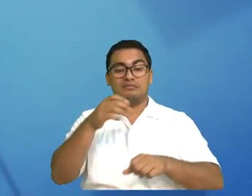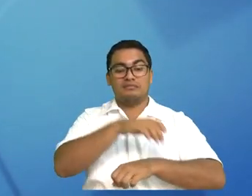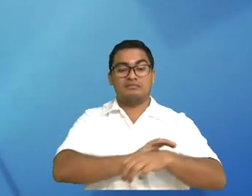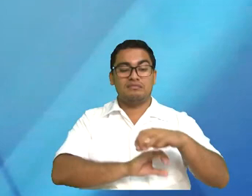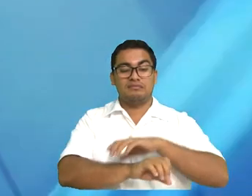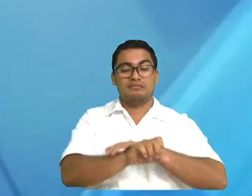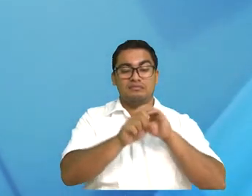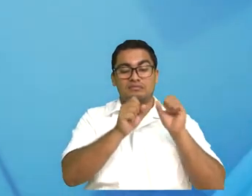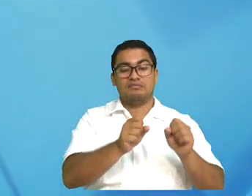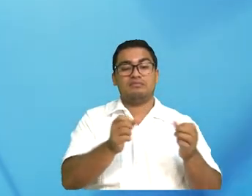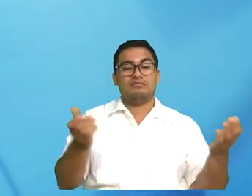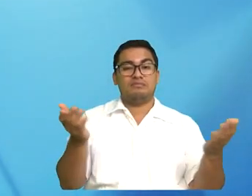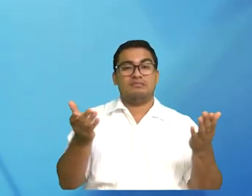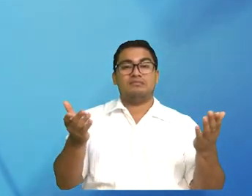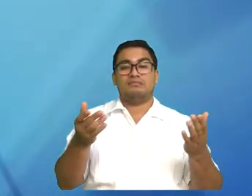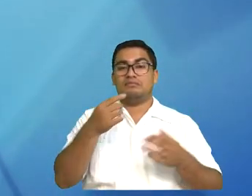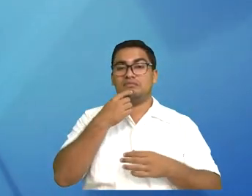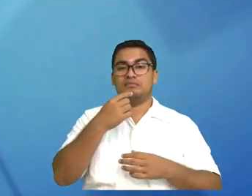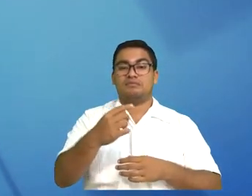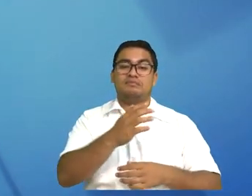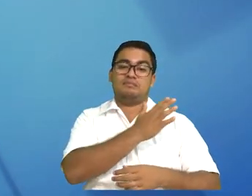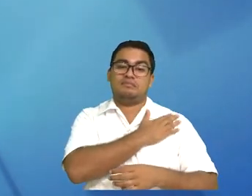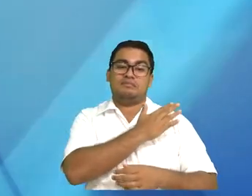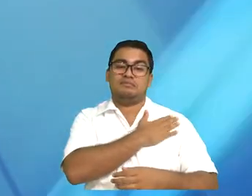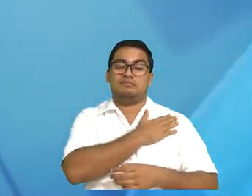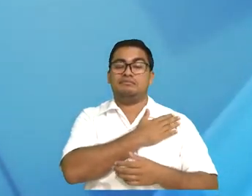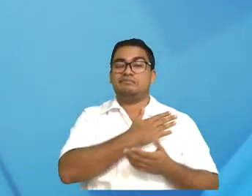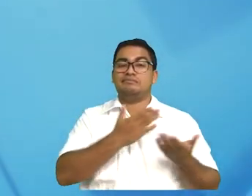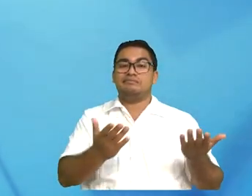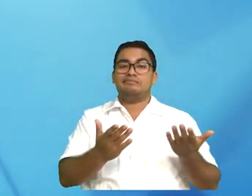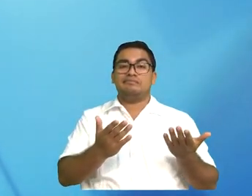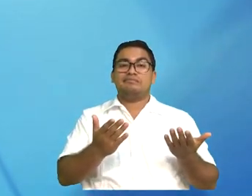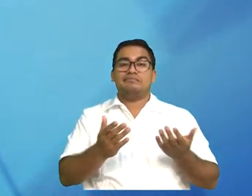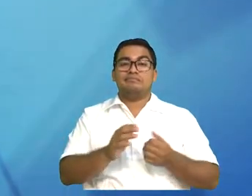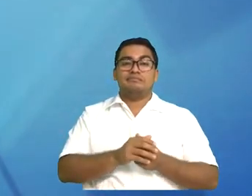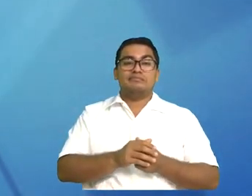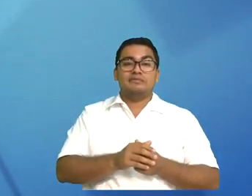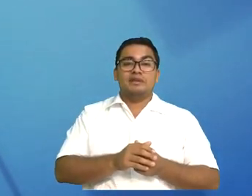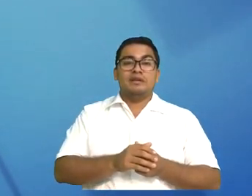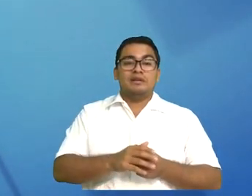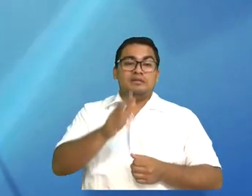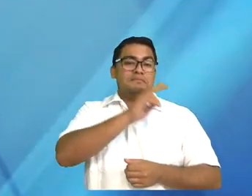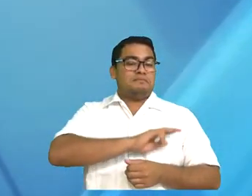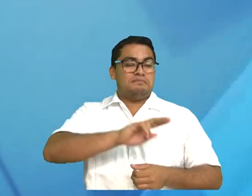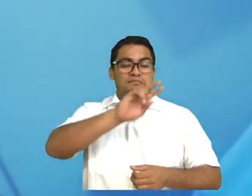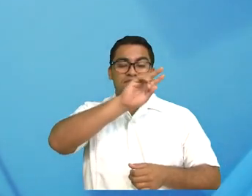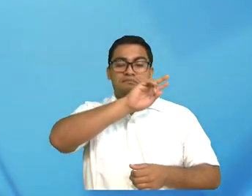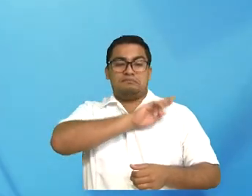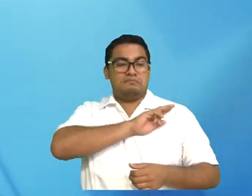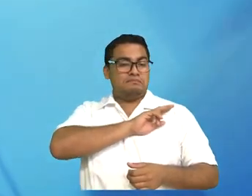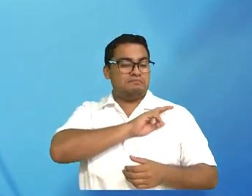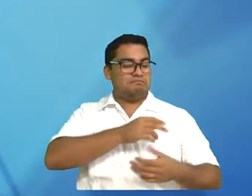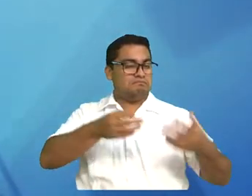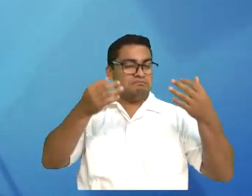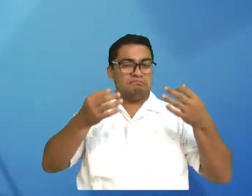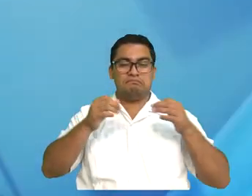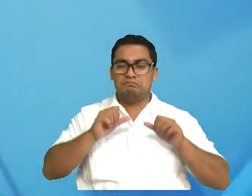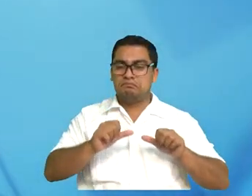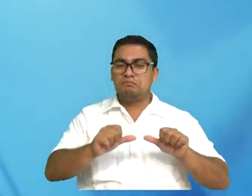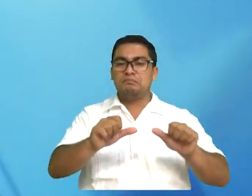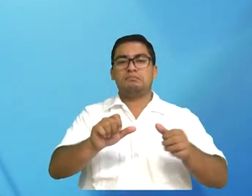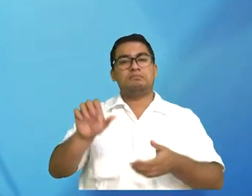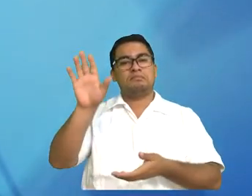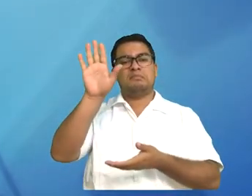la oprobiosa dictadura somocista. Nunca doblegó sus principios y valores. Ese es el